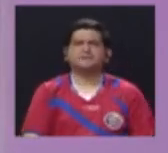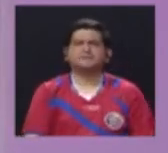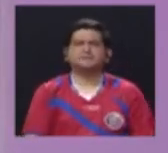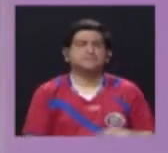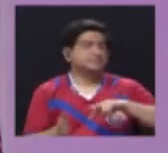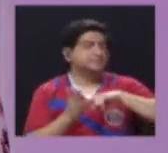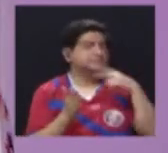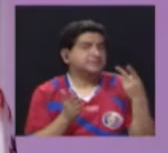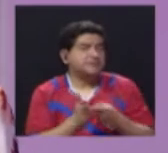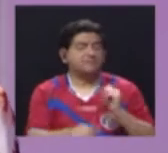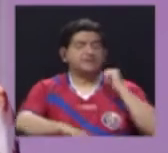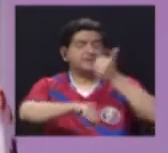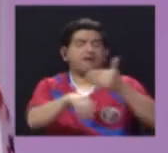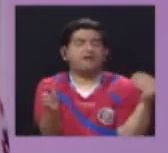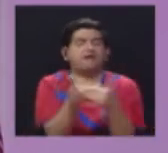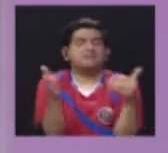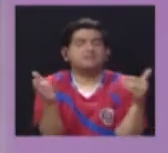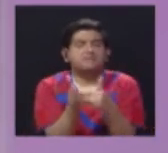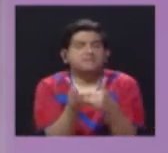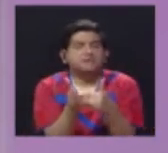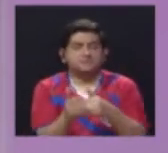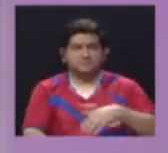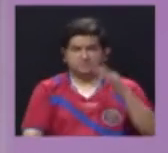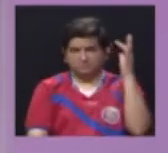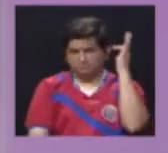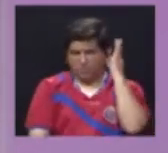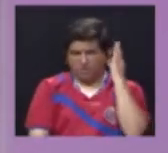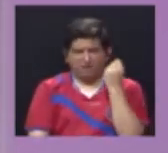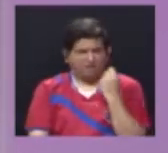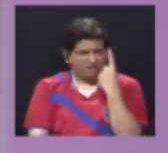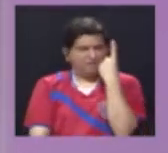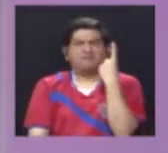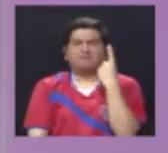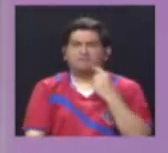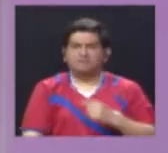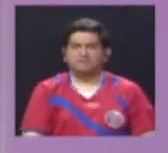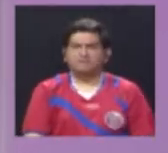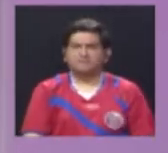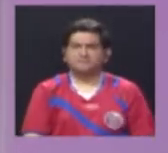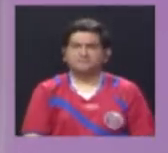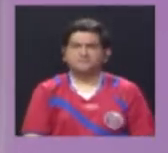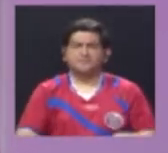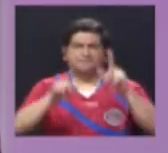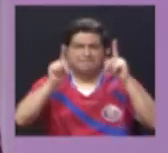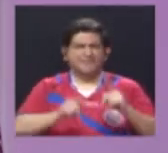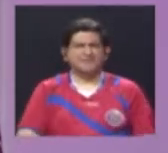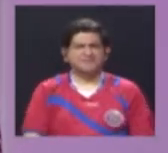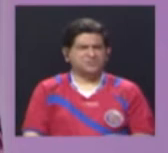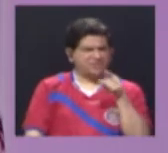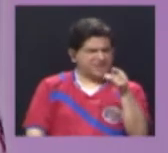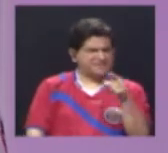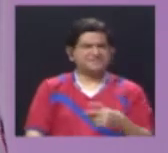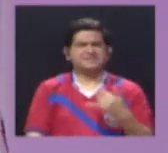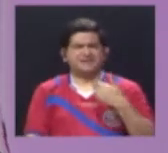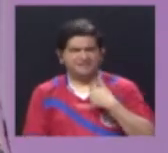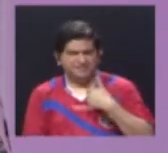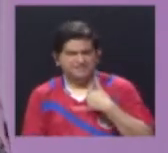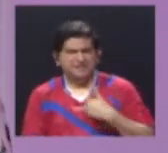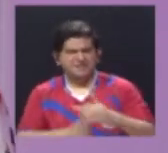eso significa reposicionarnos porque cuando las mujeres entiendan que quien está al frente está